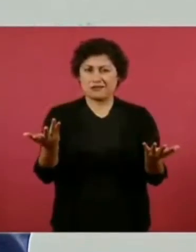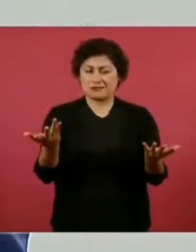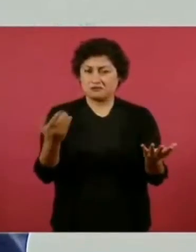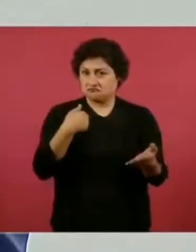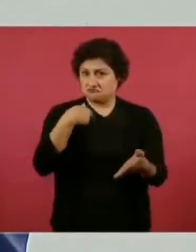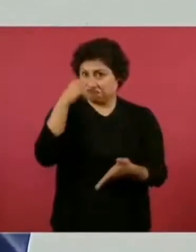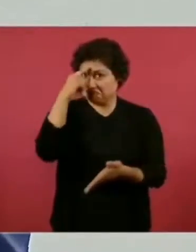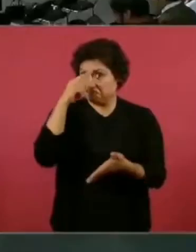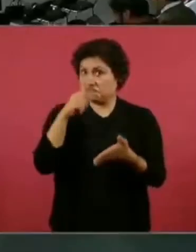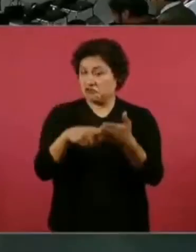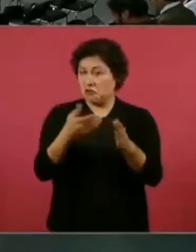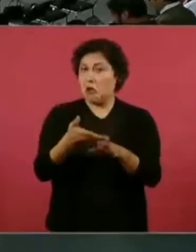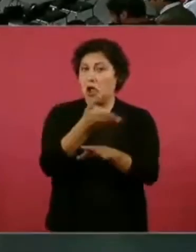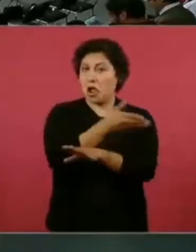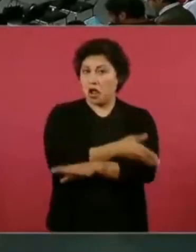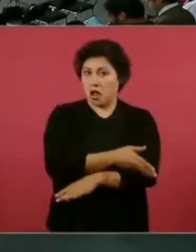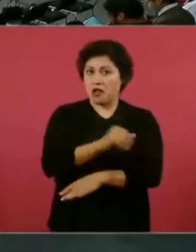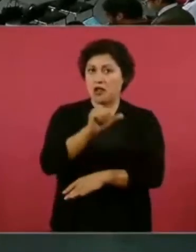de antes.